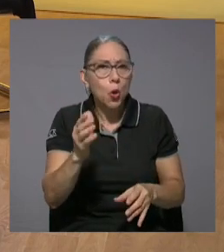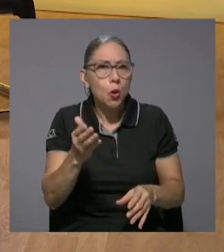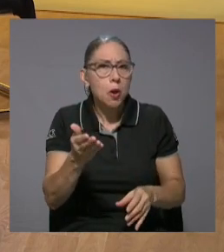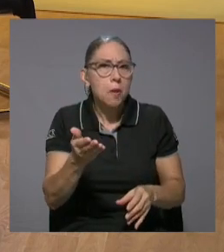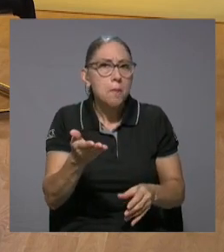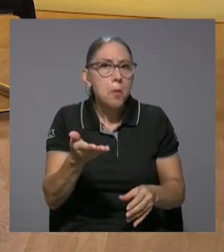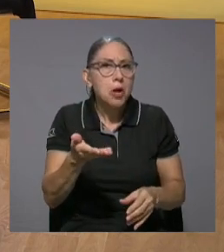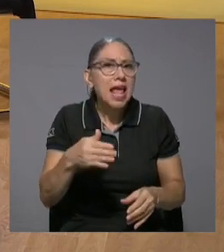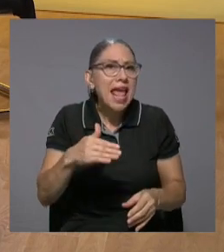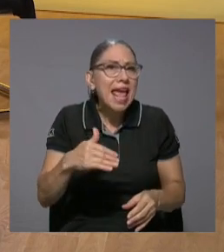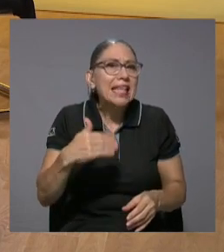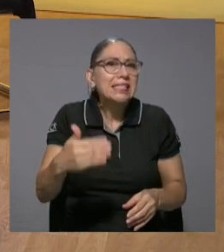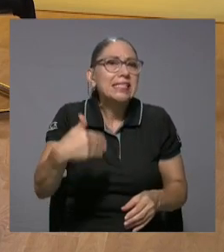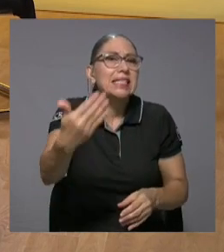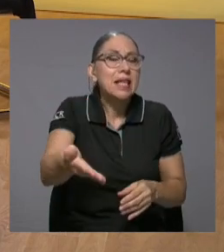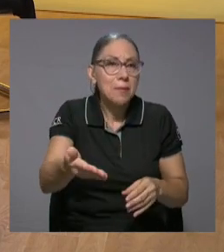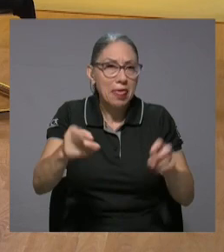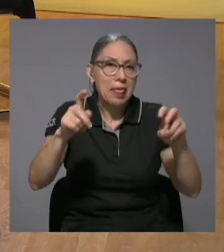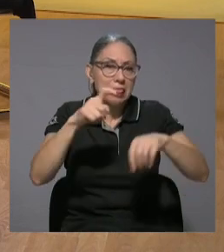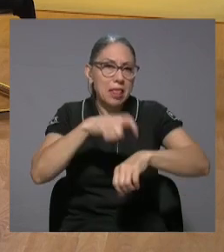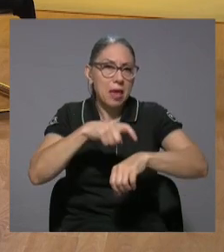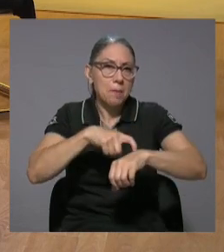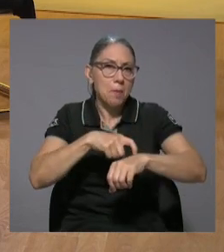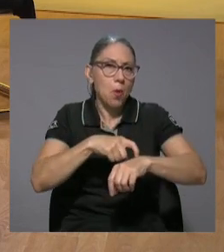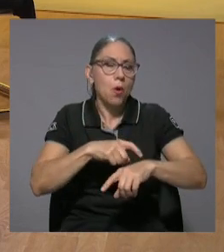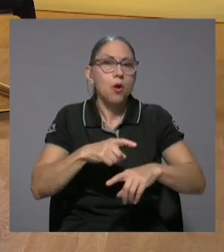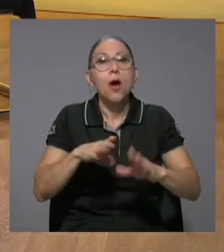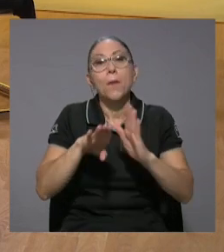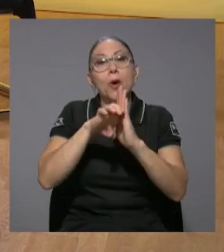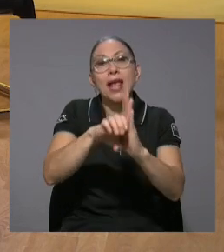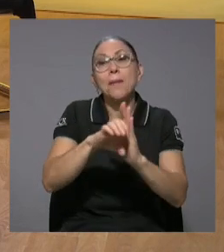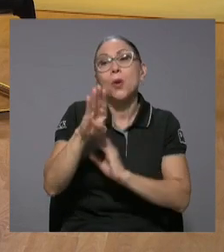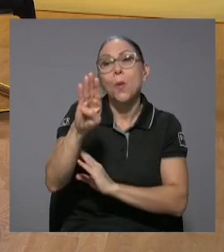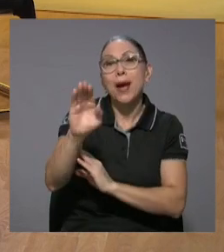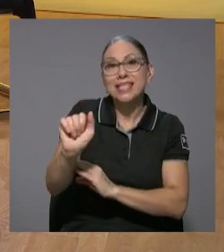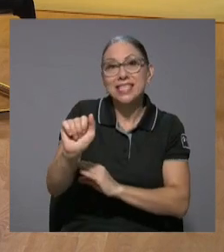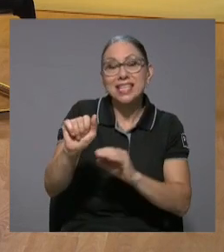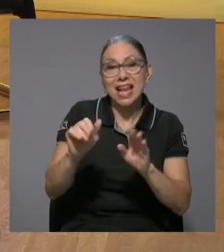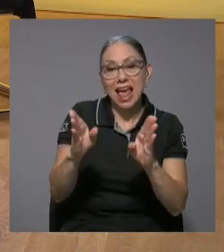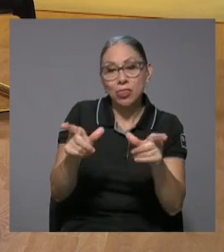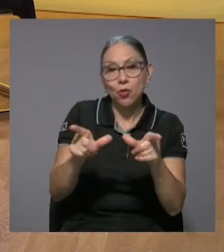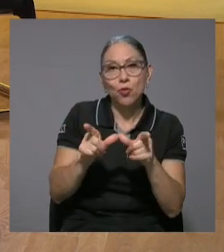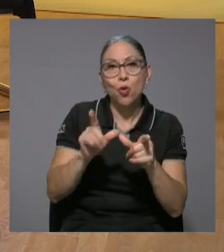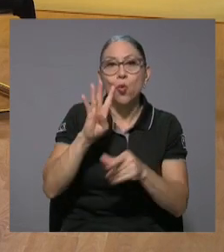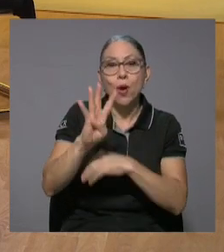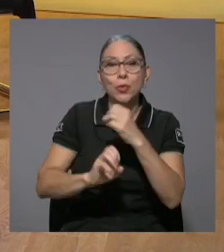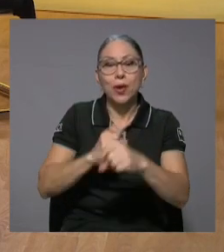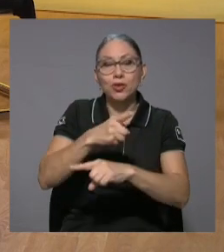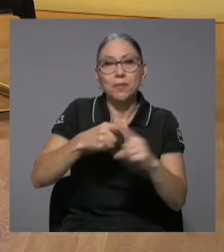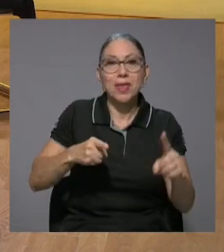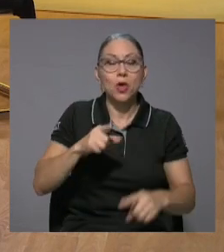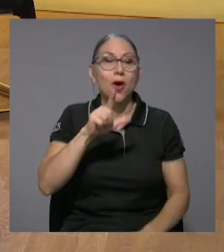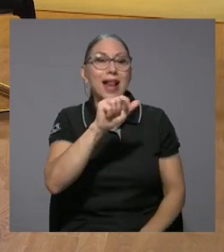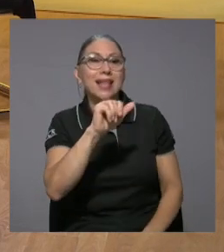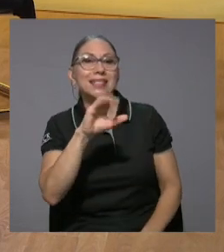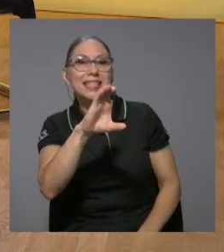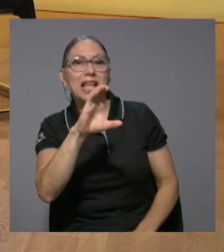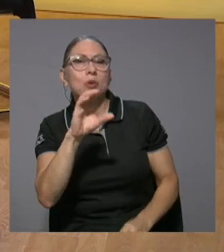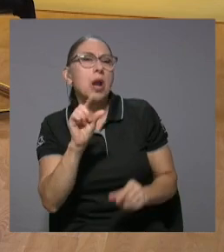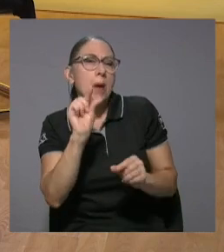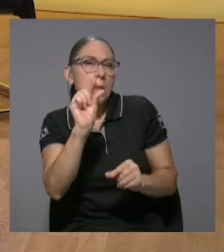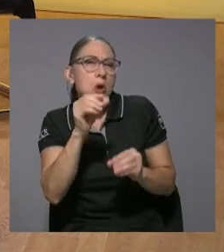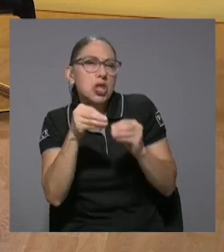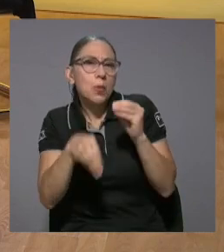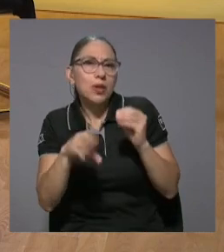tiempo teórico estimado, pero no muy arriba. Un bachillerato como en 4,5 años, una licenciatura un poquito menos de 6 años, y entonces son